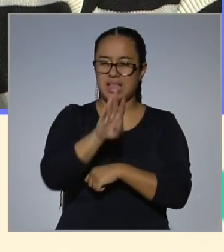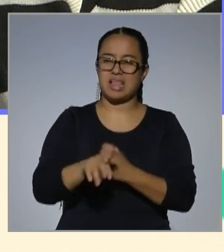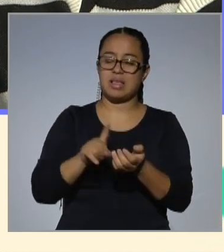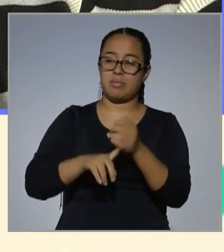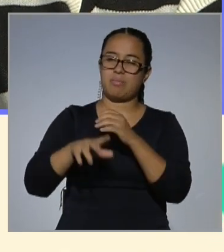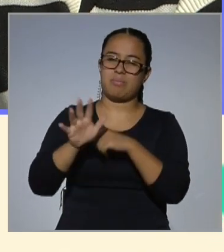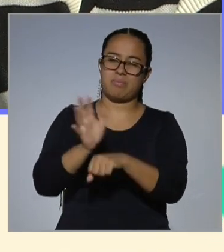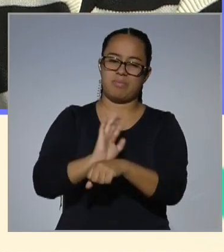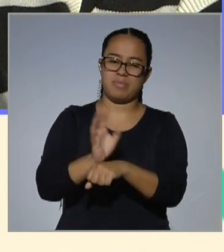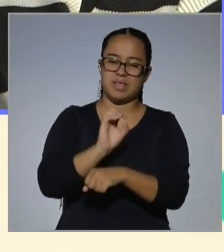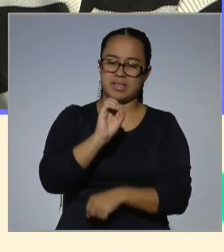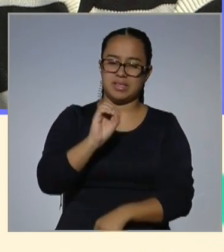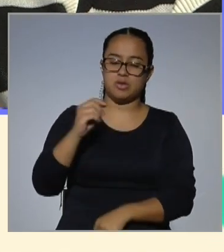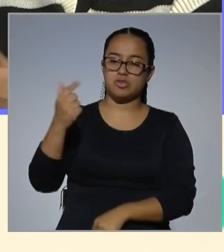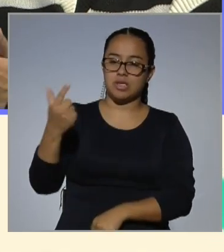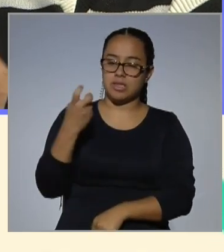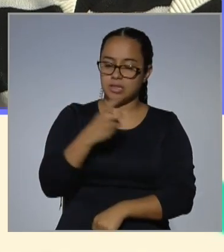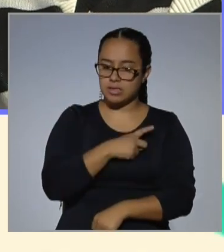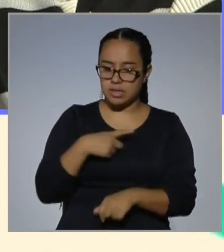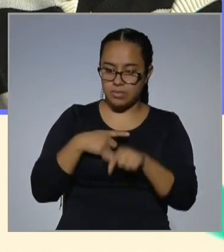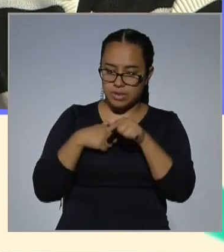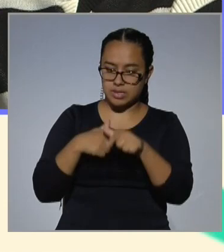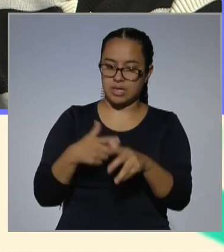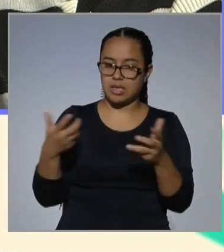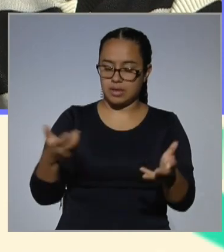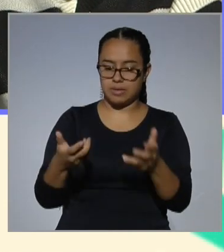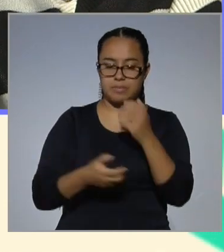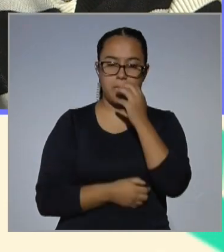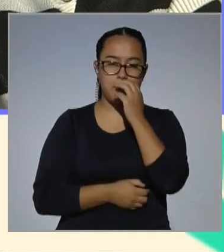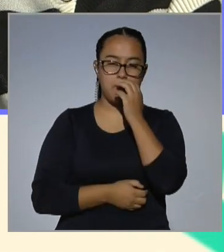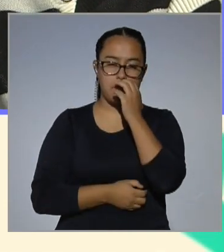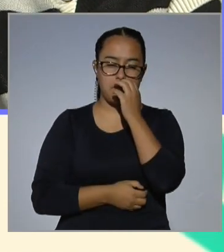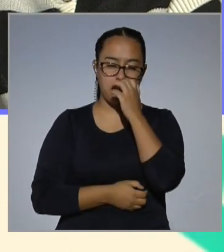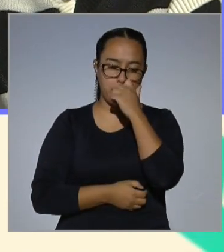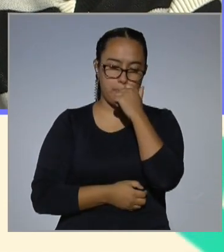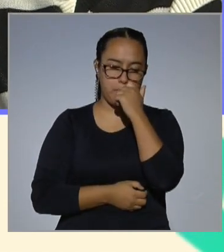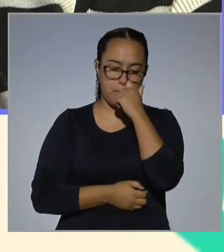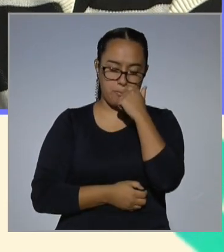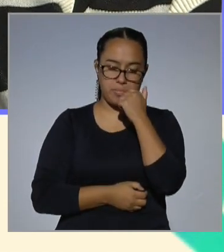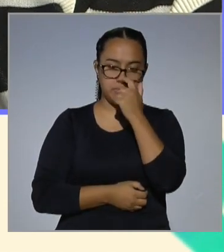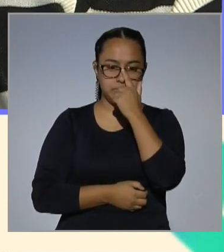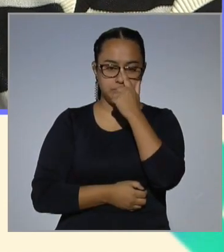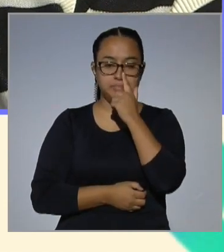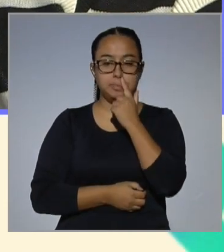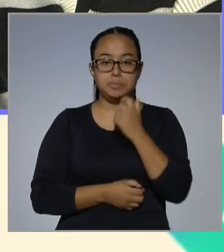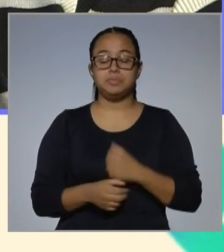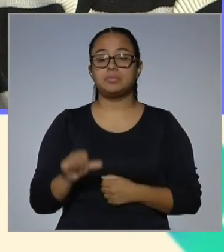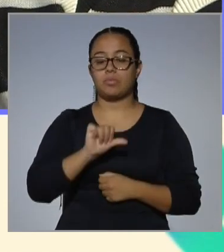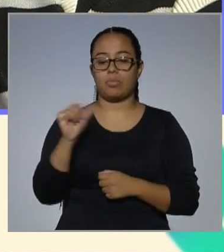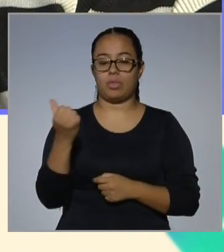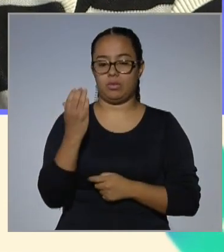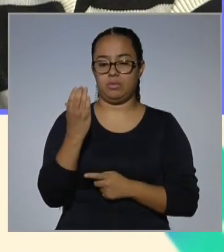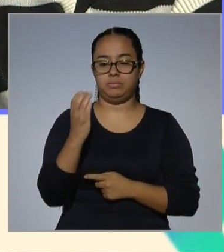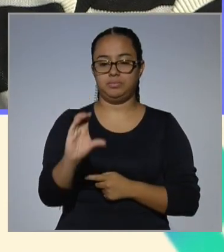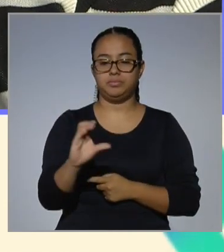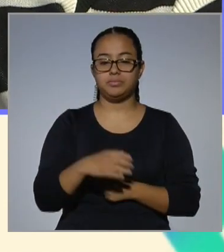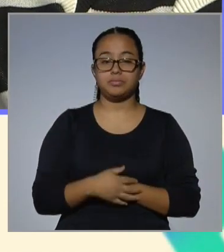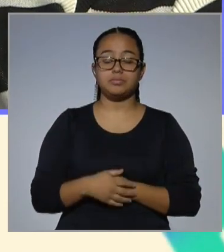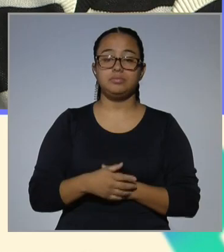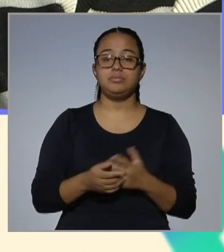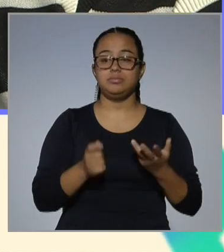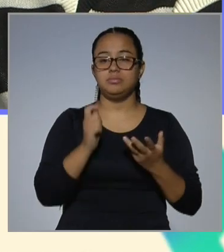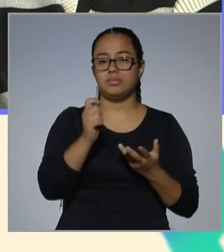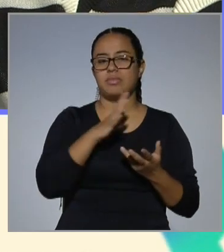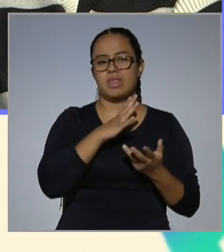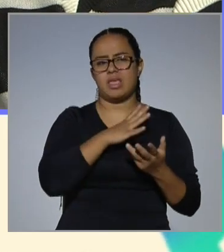película del 007, lo que estábamos justo hablando del bloque pasado. Y Ofelia nos dice: se celebra